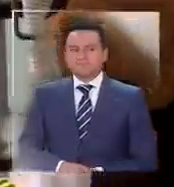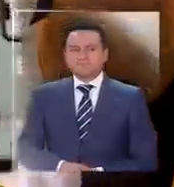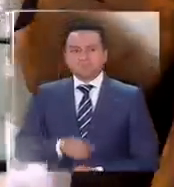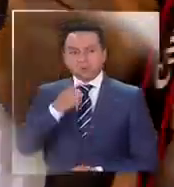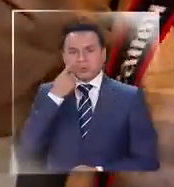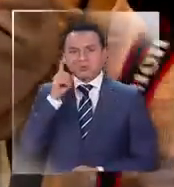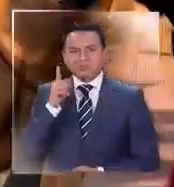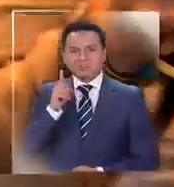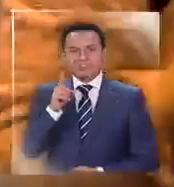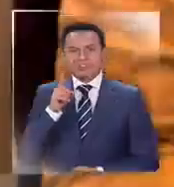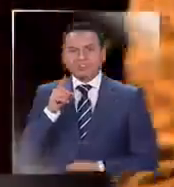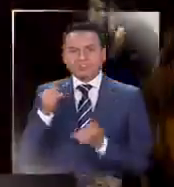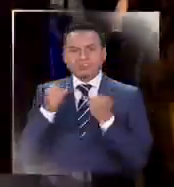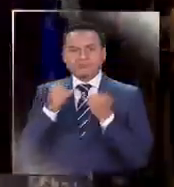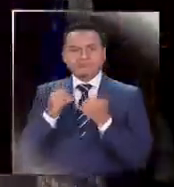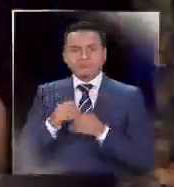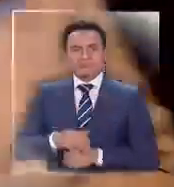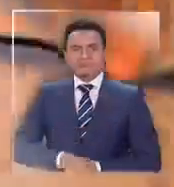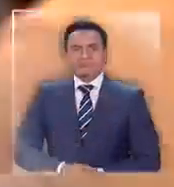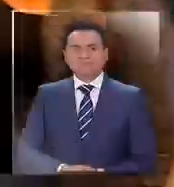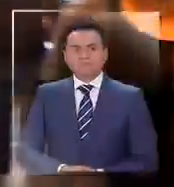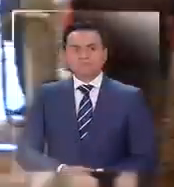¿No lo conoce? Es que no veo mucha información.